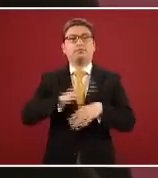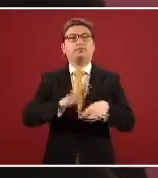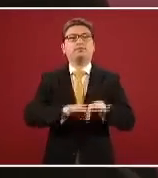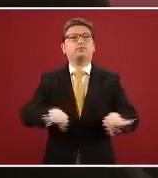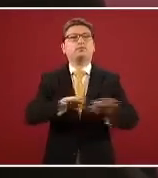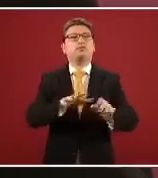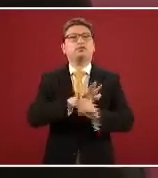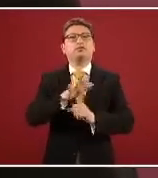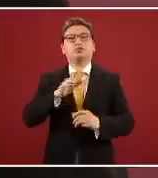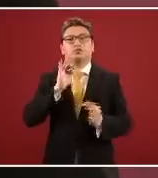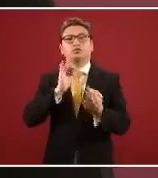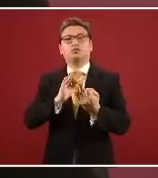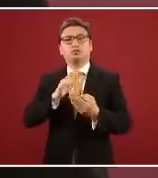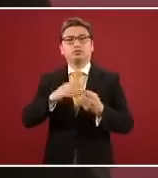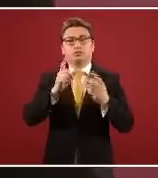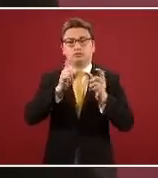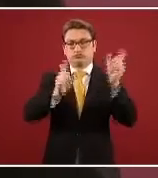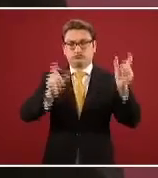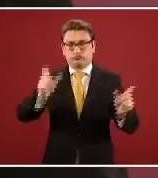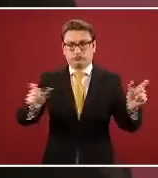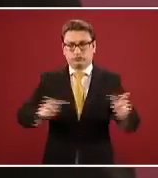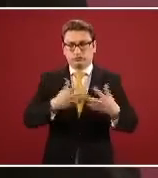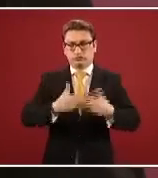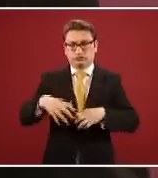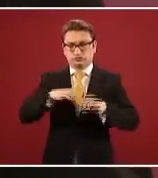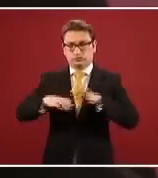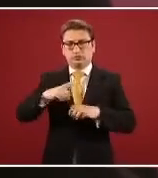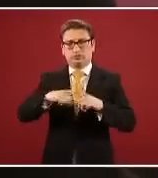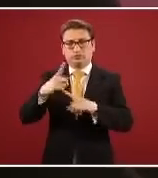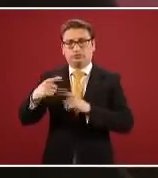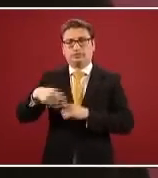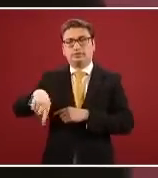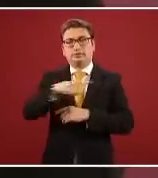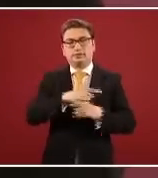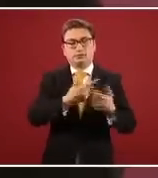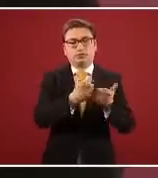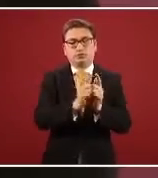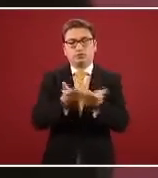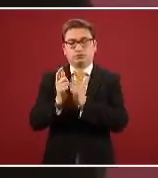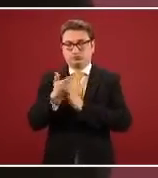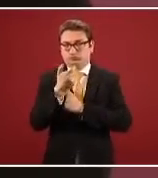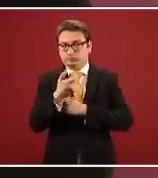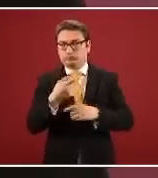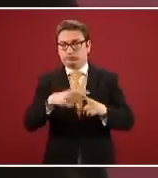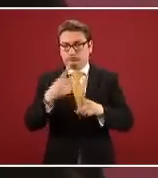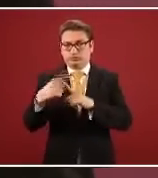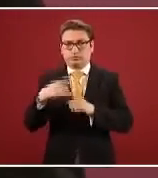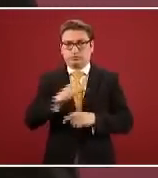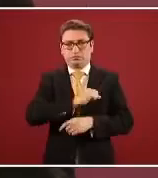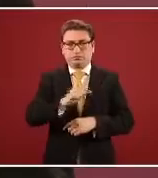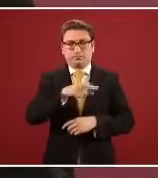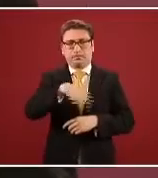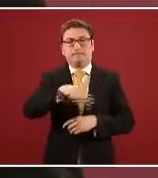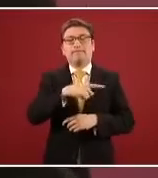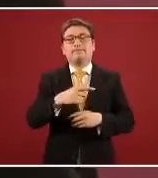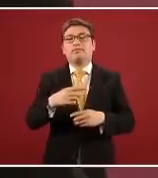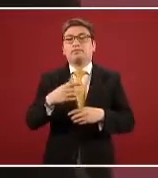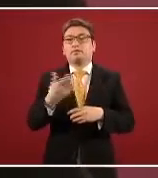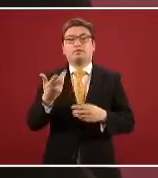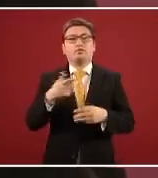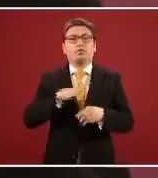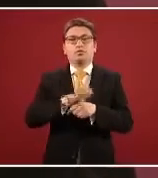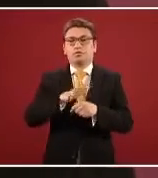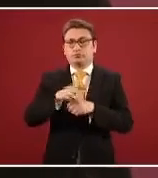el combate a las estructuras financieras de los grupos delincuenciales, además de atender evidentemente las causas de